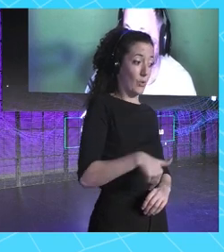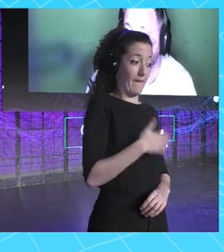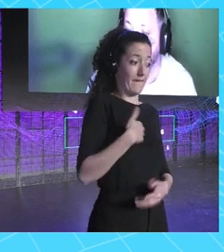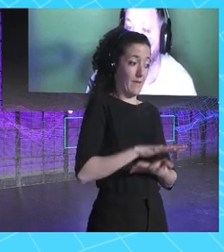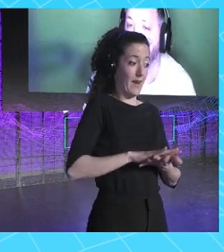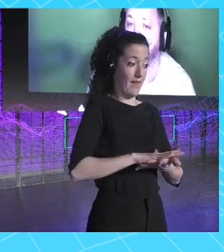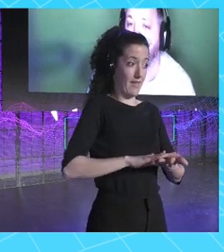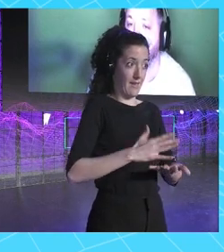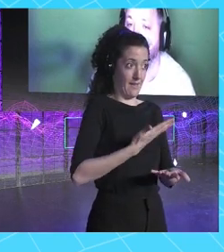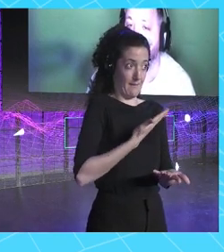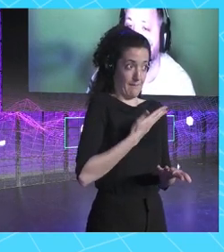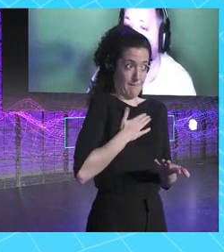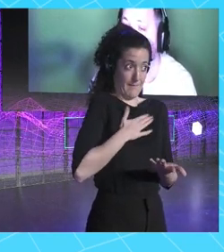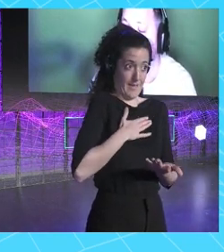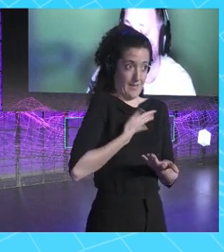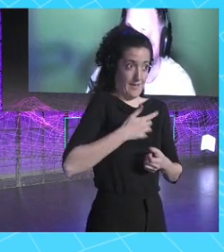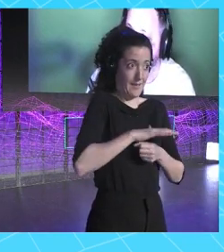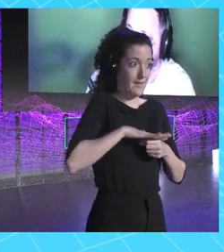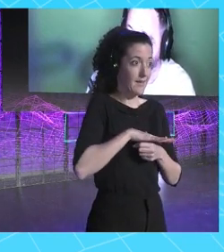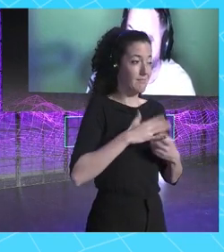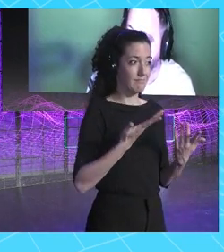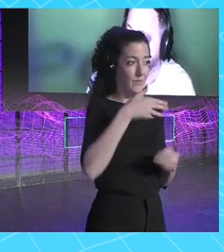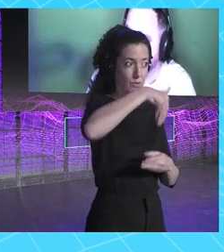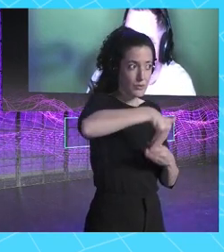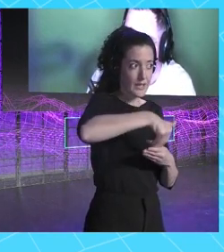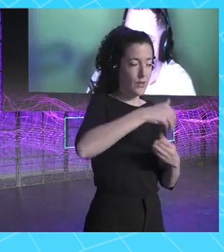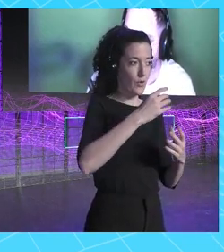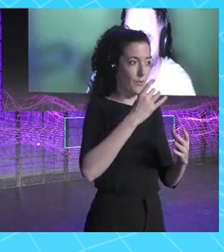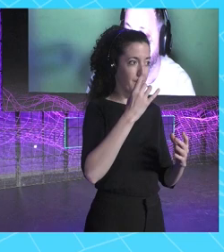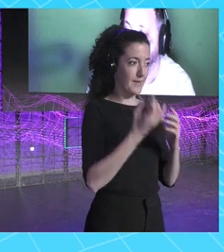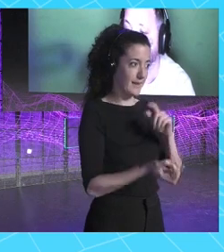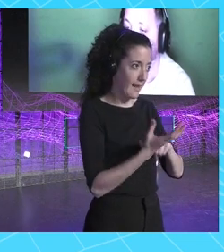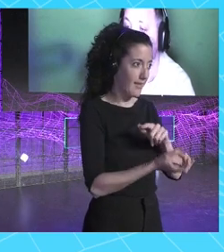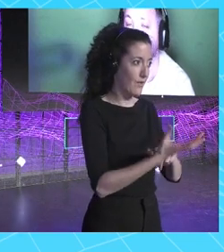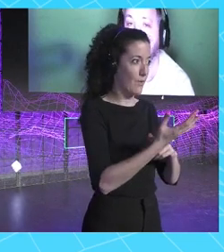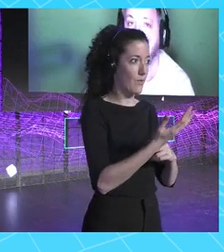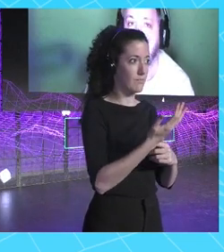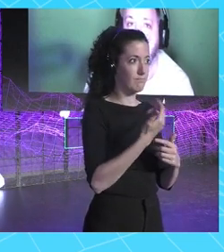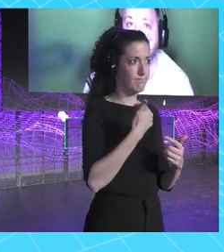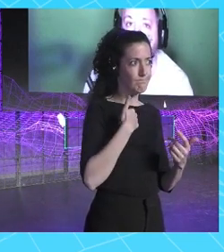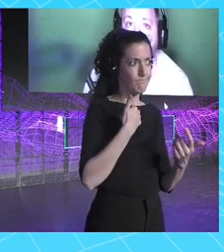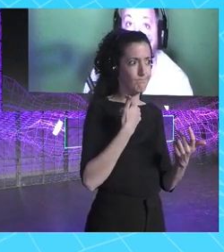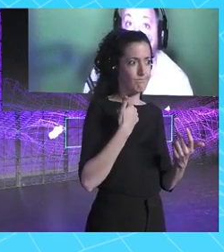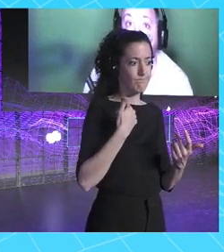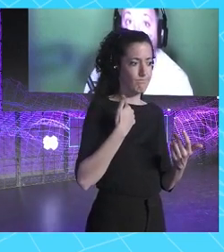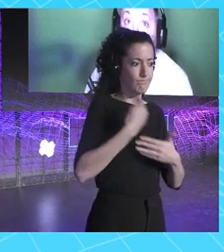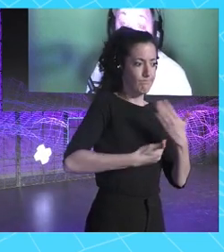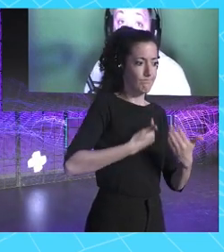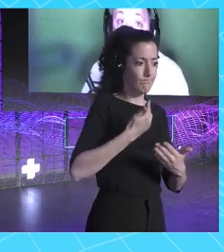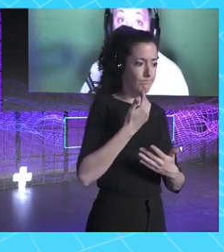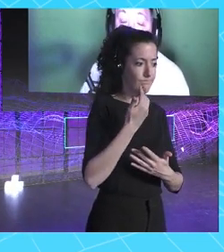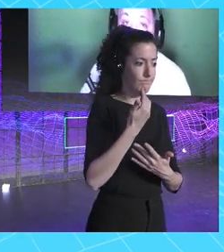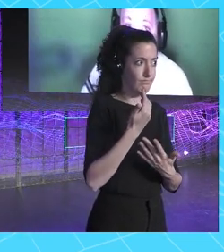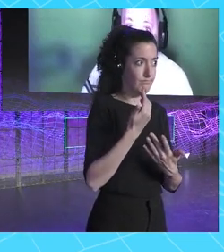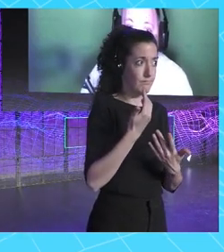de contenido de cómo llegué aquí y creo que es interesante hacer alguna reflexiones sobre Hacia dónde creo